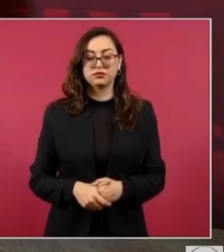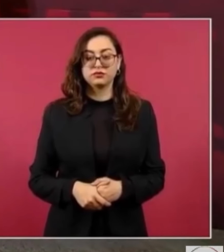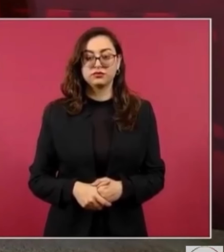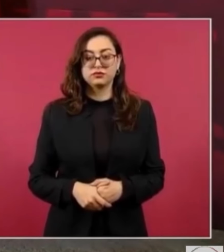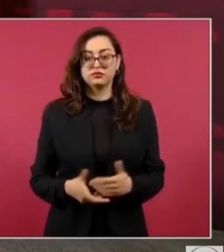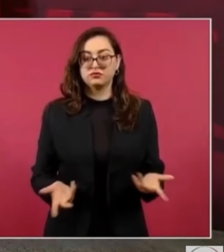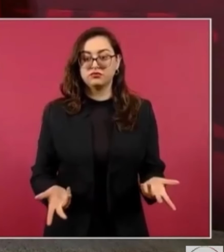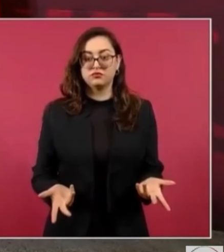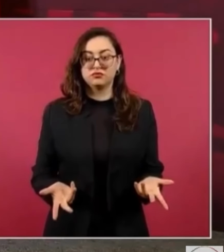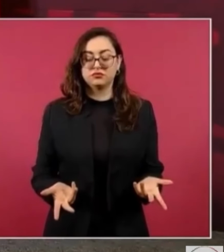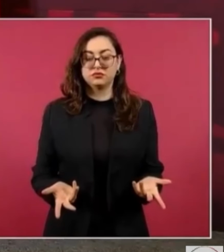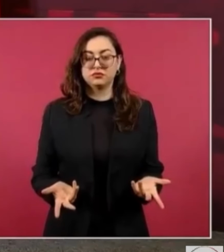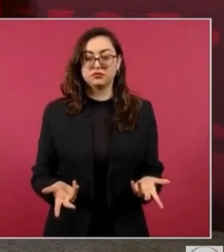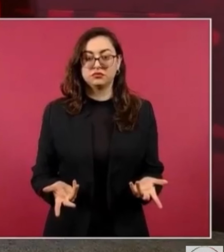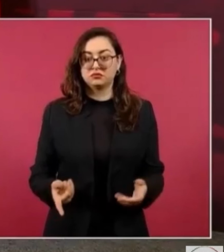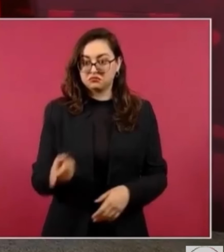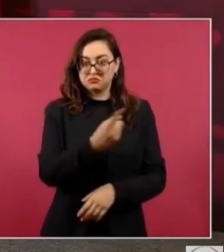finjan.